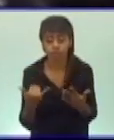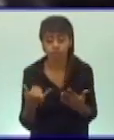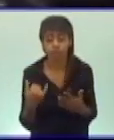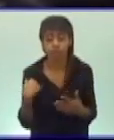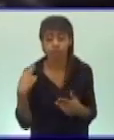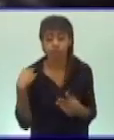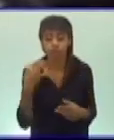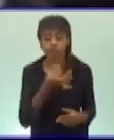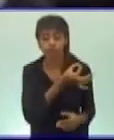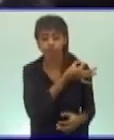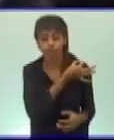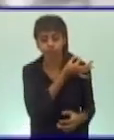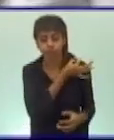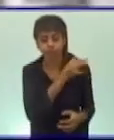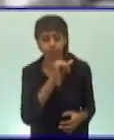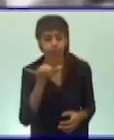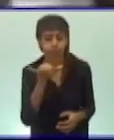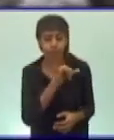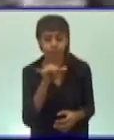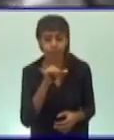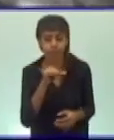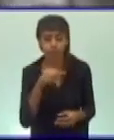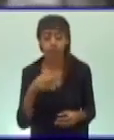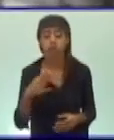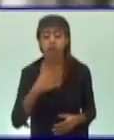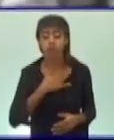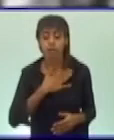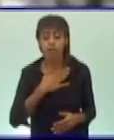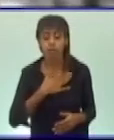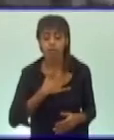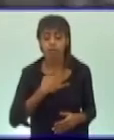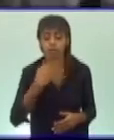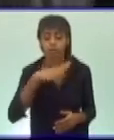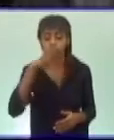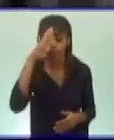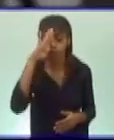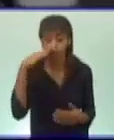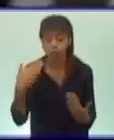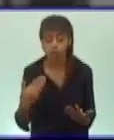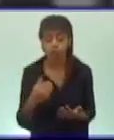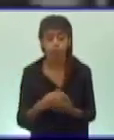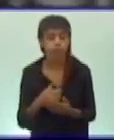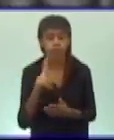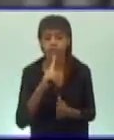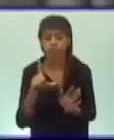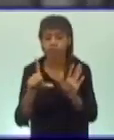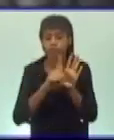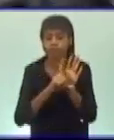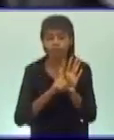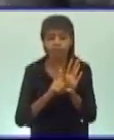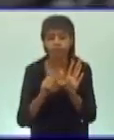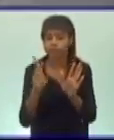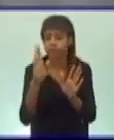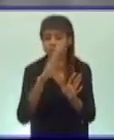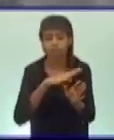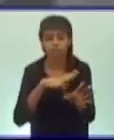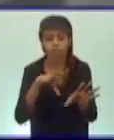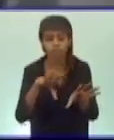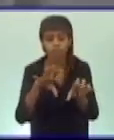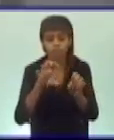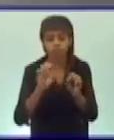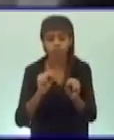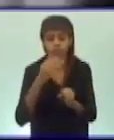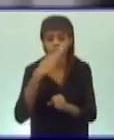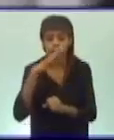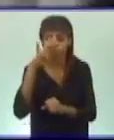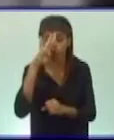de comandante, de mi condición de cubano. Nada legal me ata a Cuba,